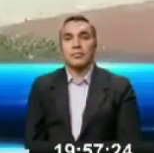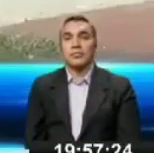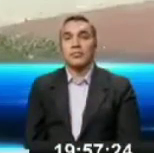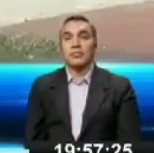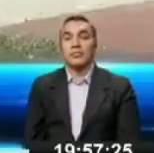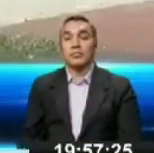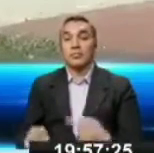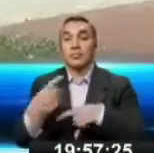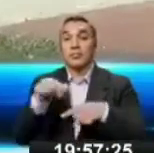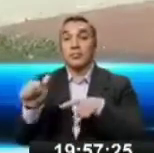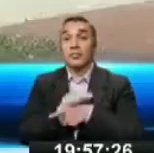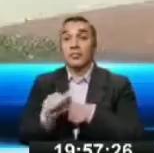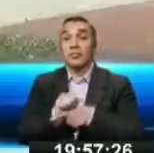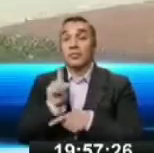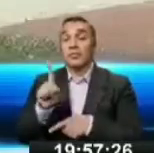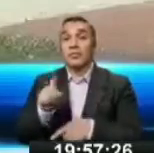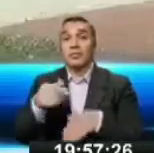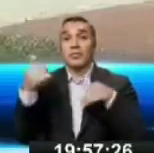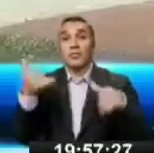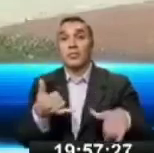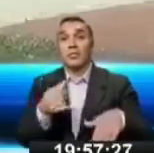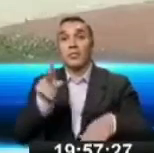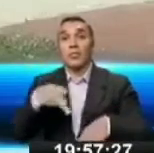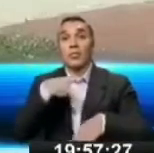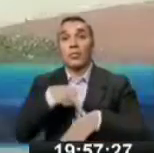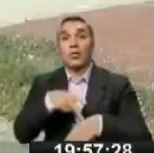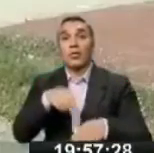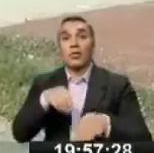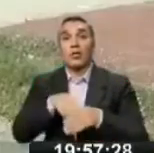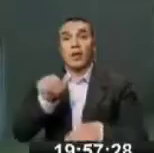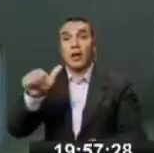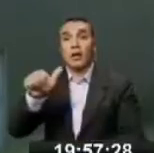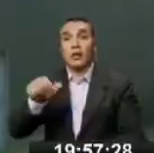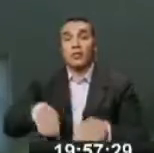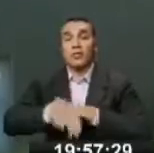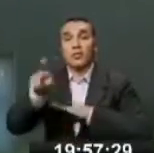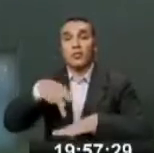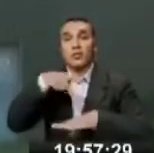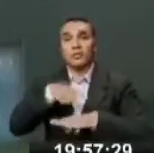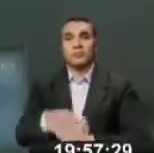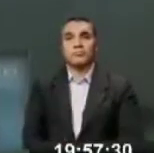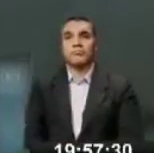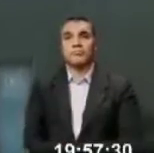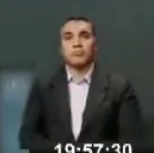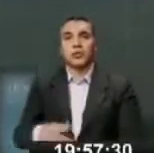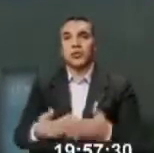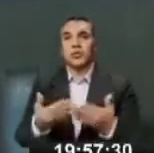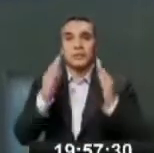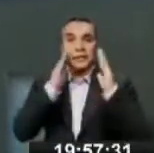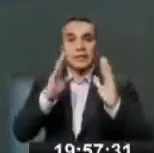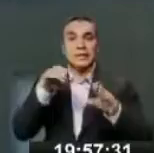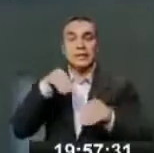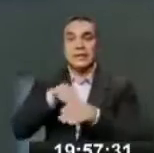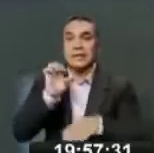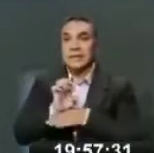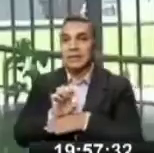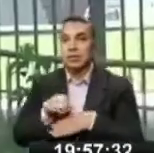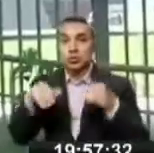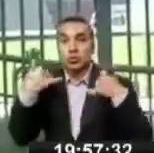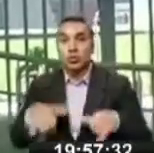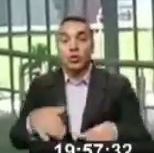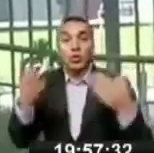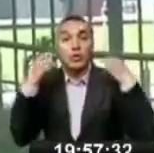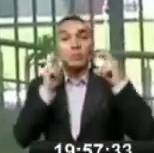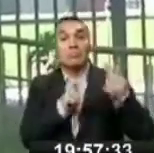Con el retorno a los entrenamientos de los clubes profesionales de la Serie A de la Liga Pro, crece la expectativa en el país. Los